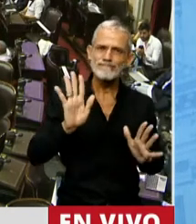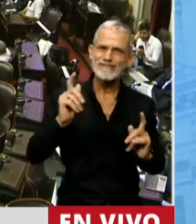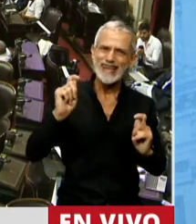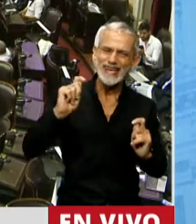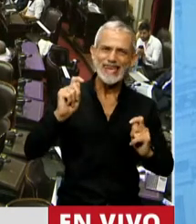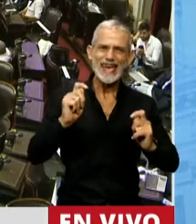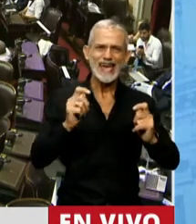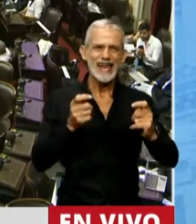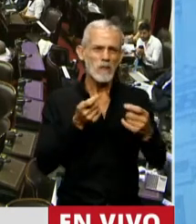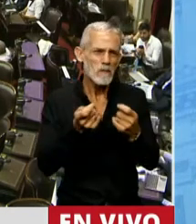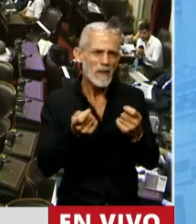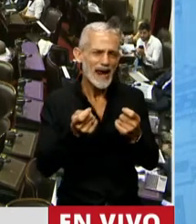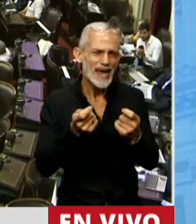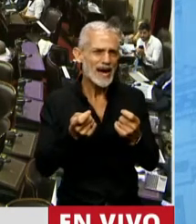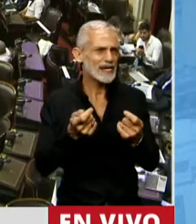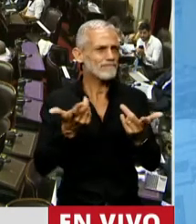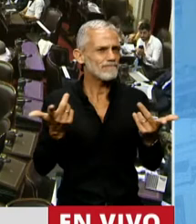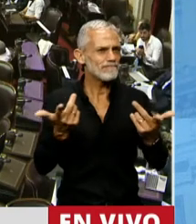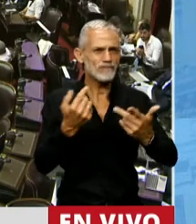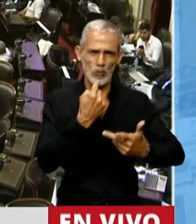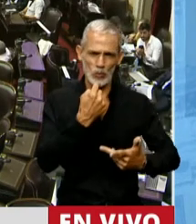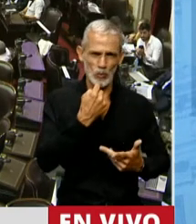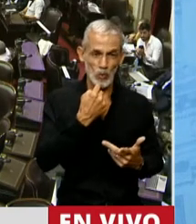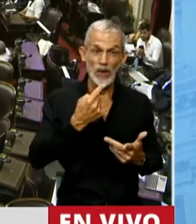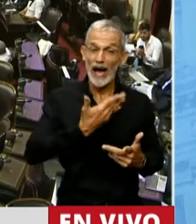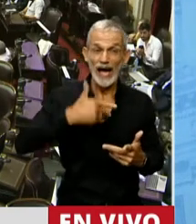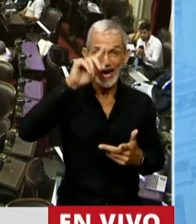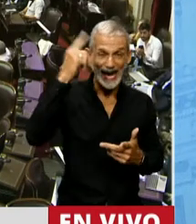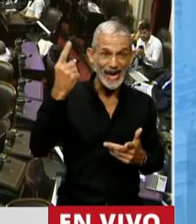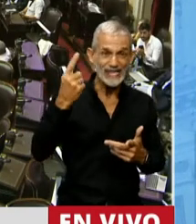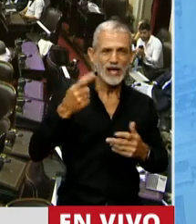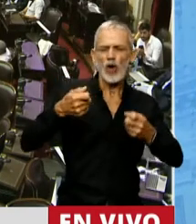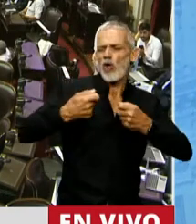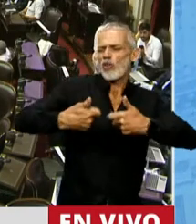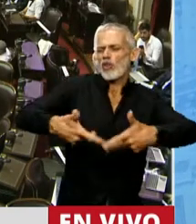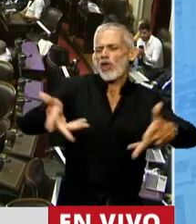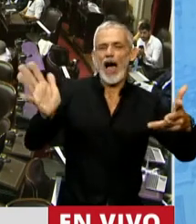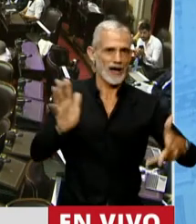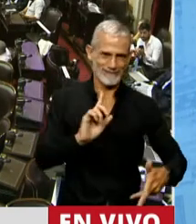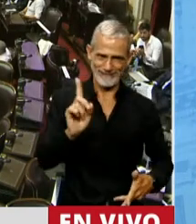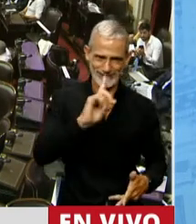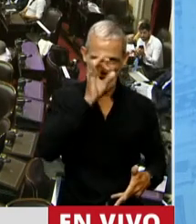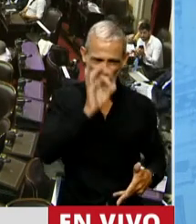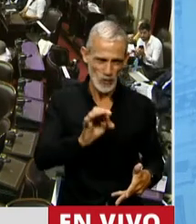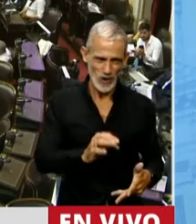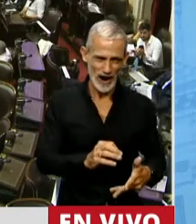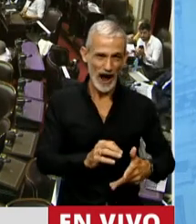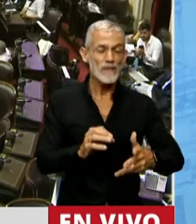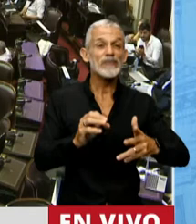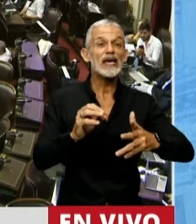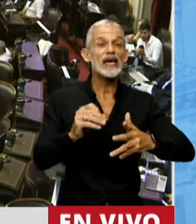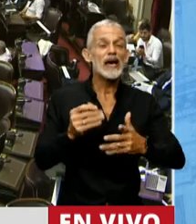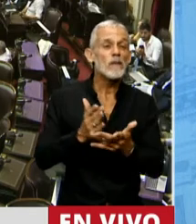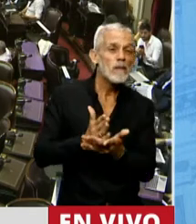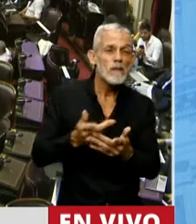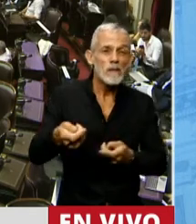Adam Smith, sí que es naftalina pura. El Estado nunca derrama nada, presidente. El mercado